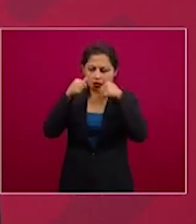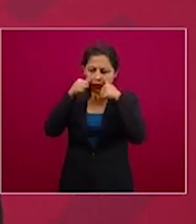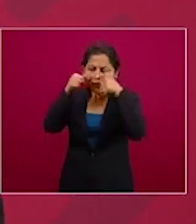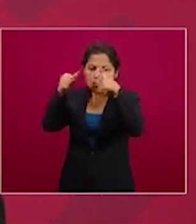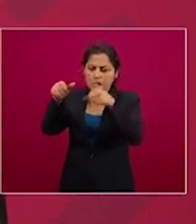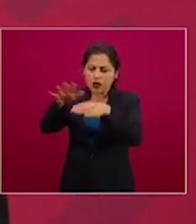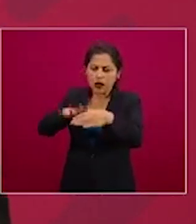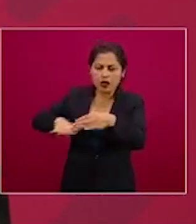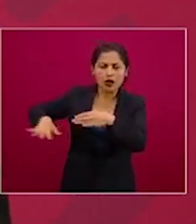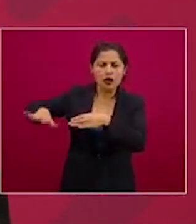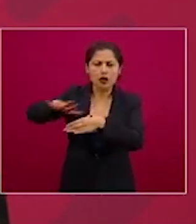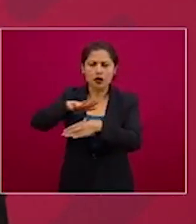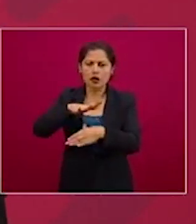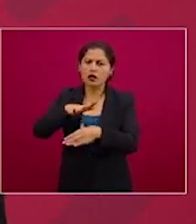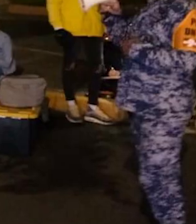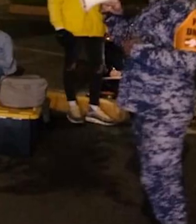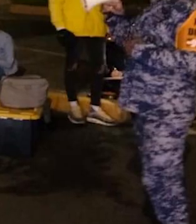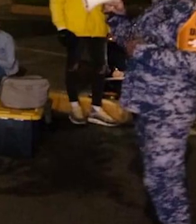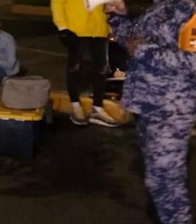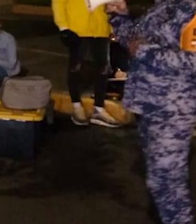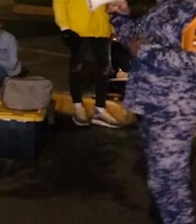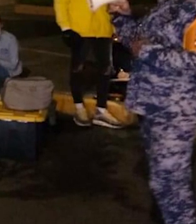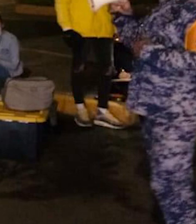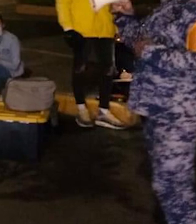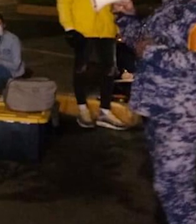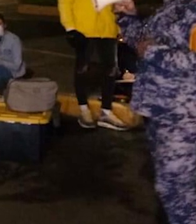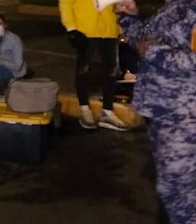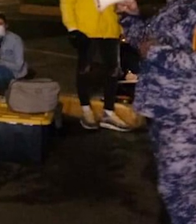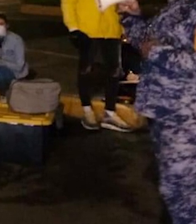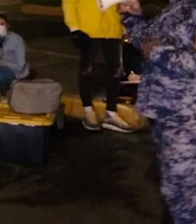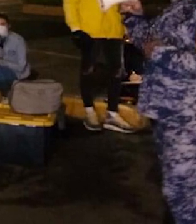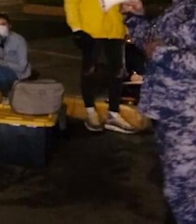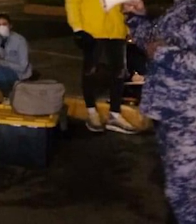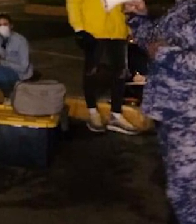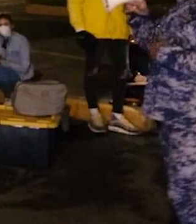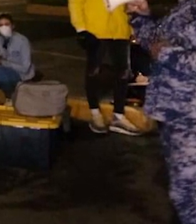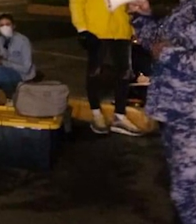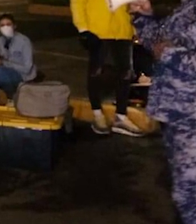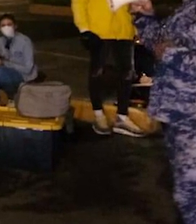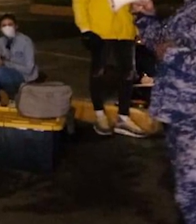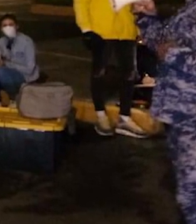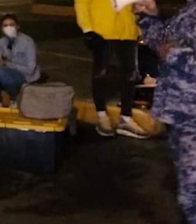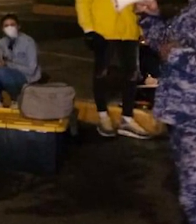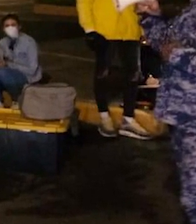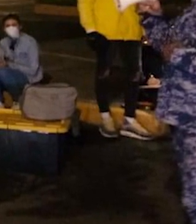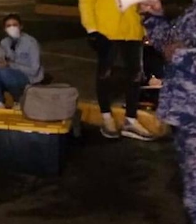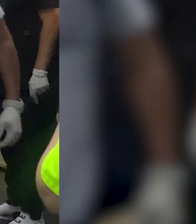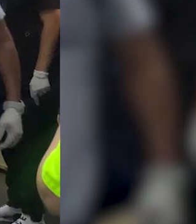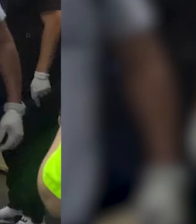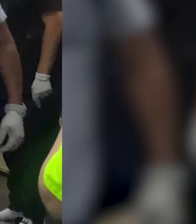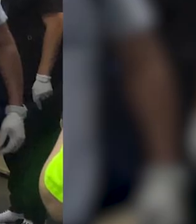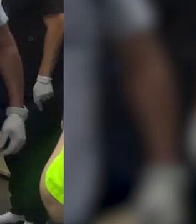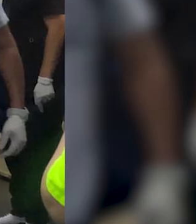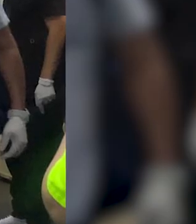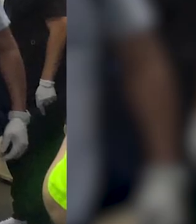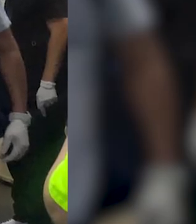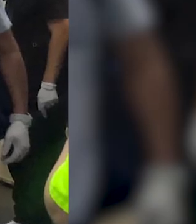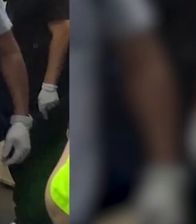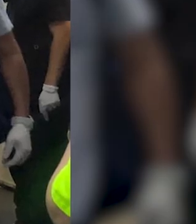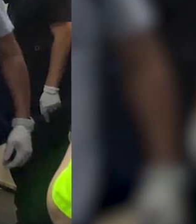se rescató a dos mexicanos, uno de Filipinas y otro de Nepal, así como a otros que se encontraban en India y Emiratos Árabes